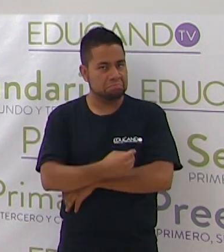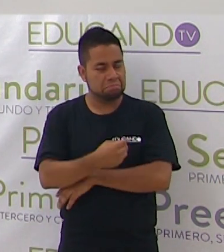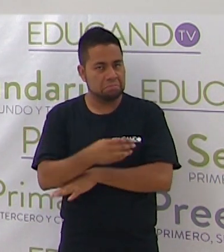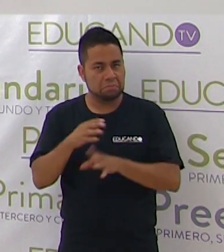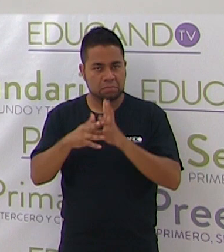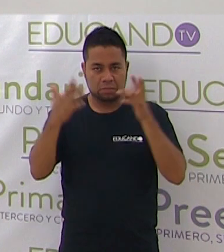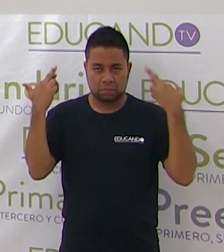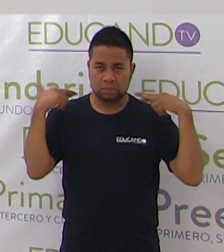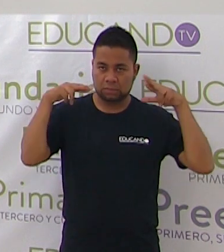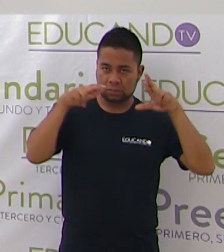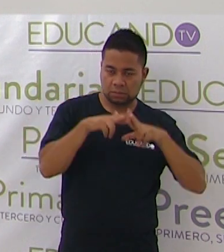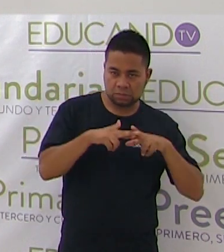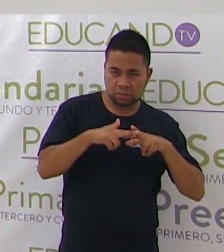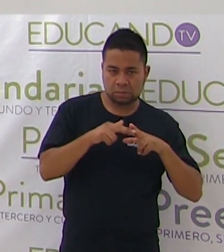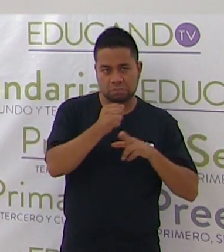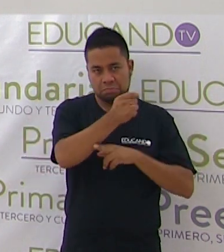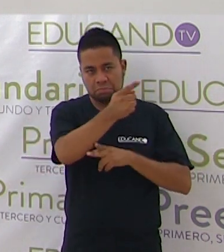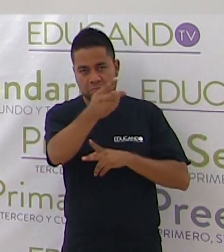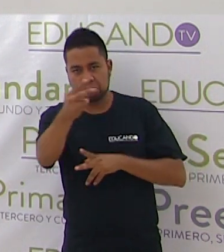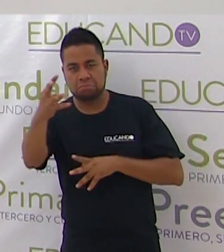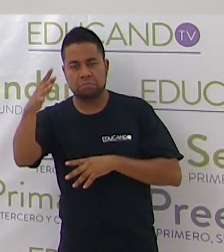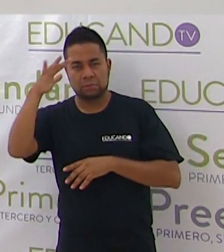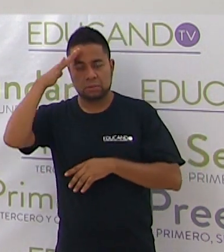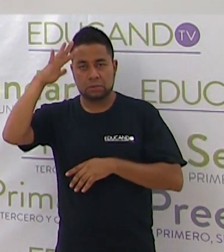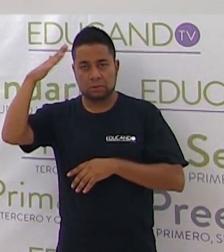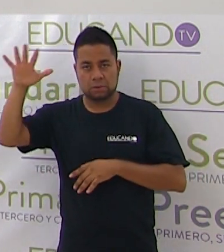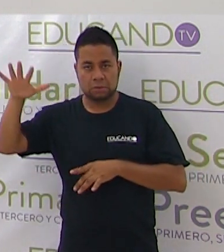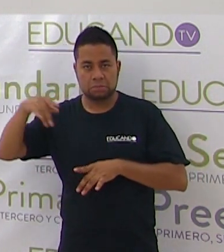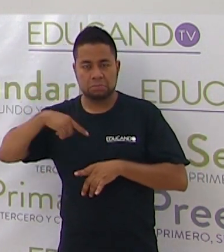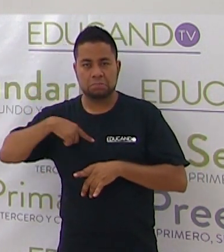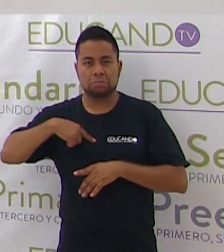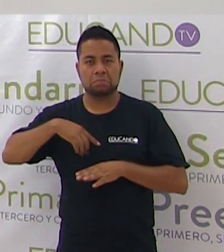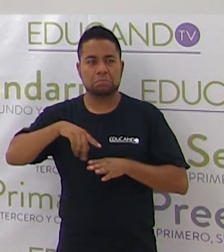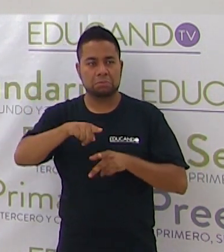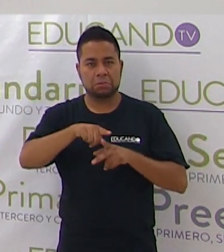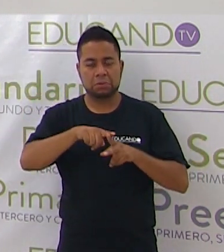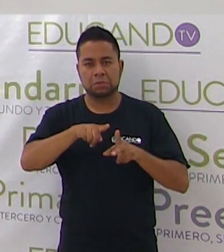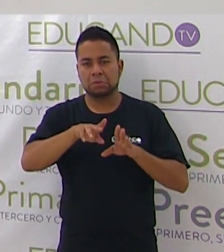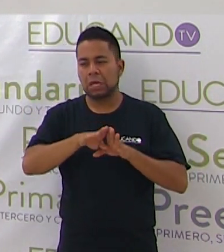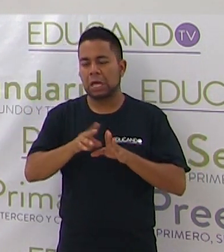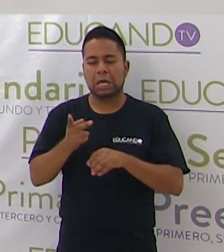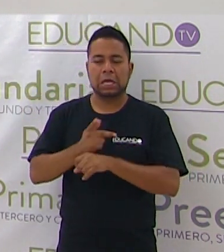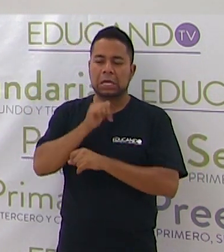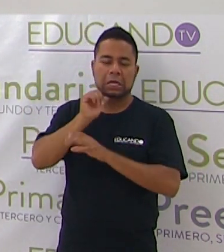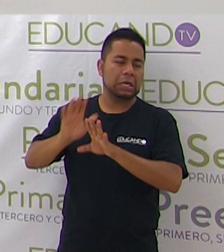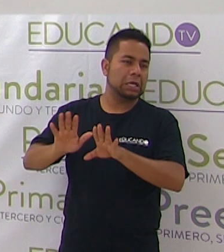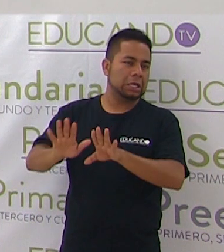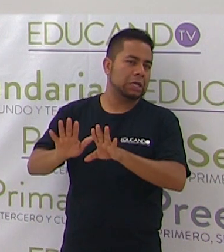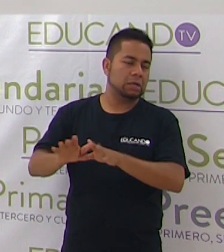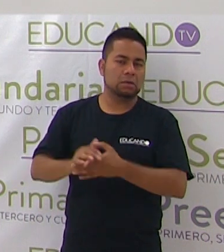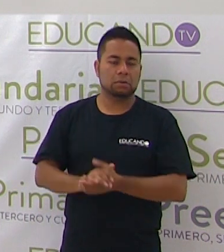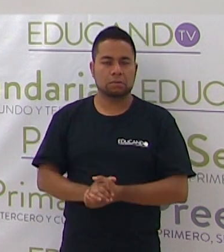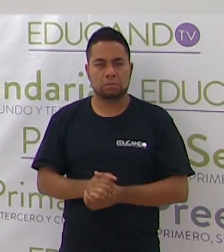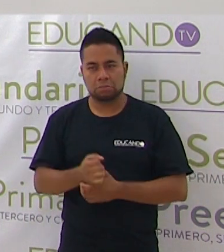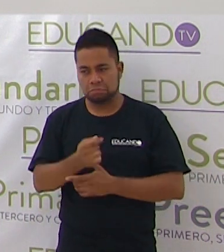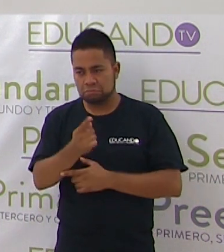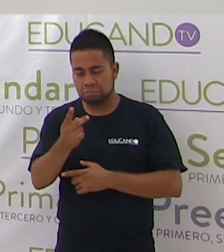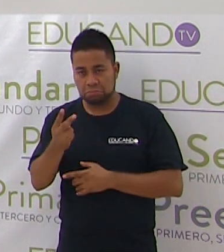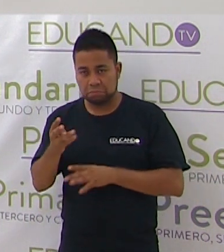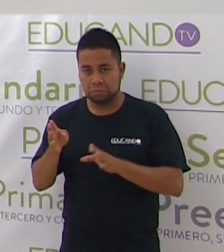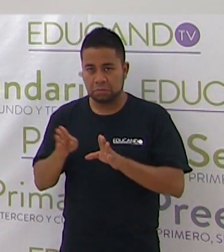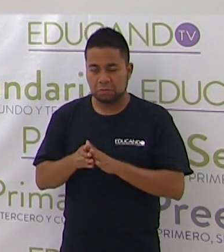los maestros y otros adultos minimizaron los hechos. A muchos nos produjo más